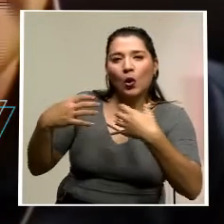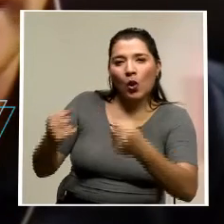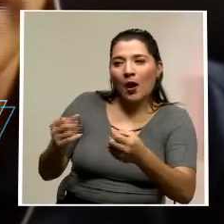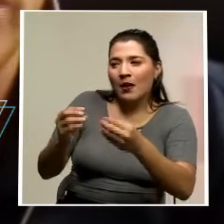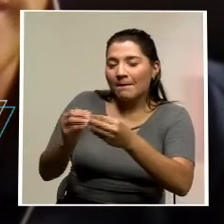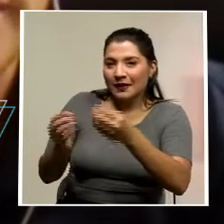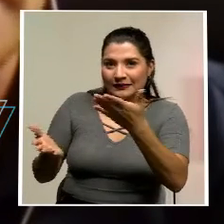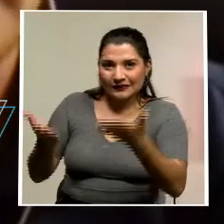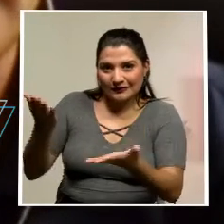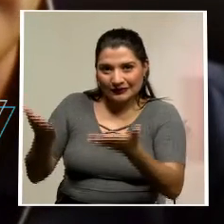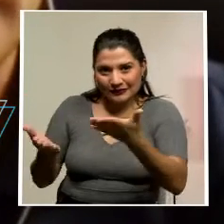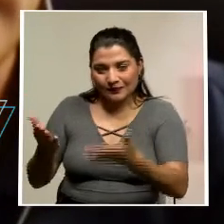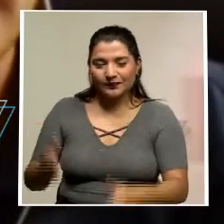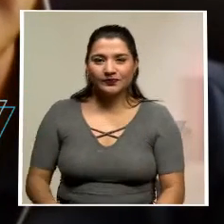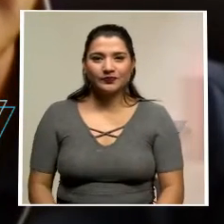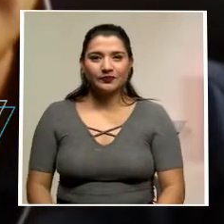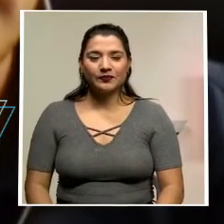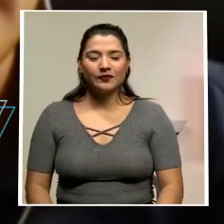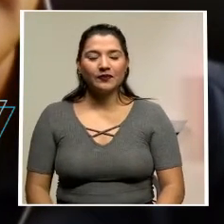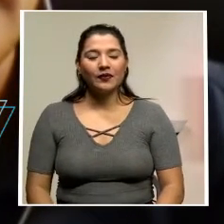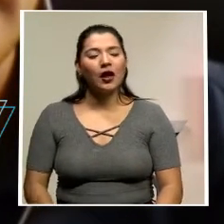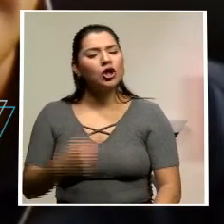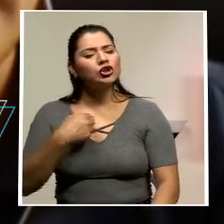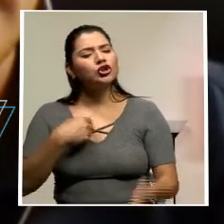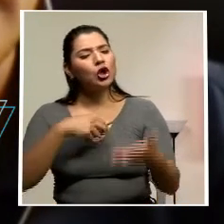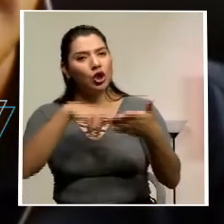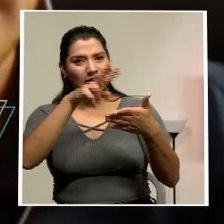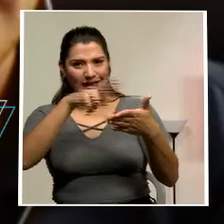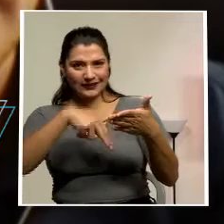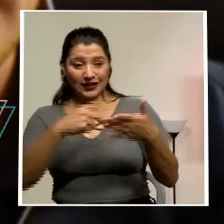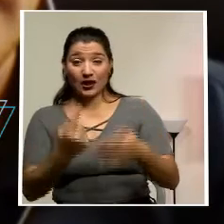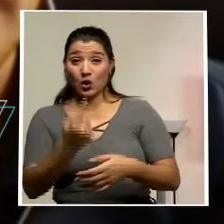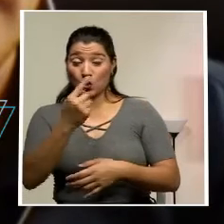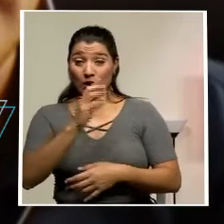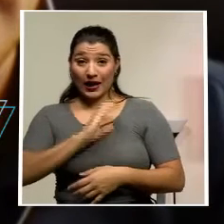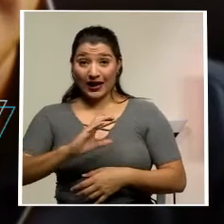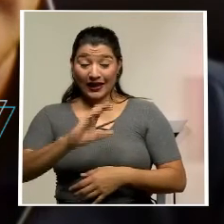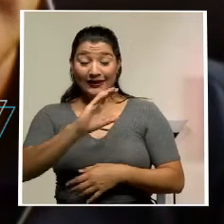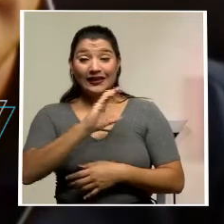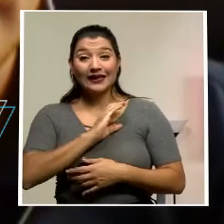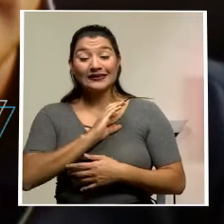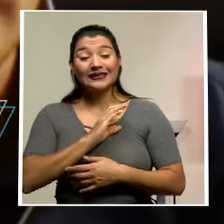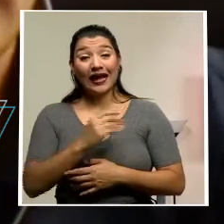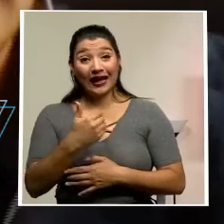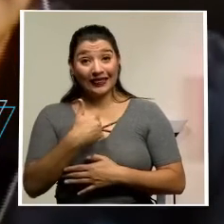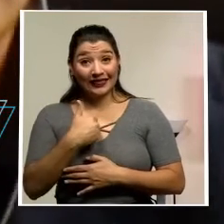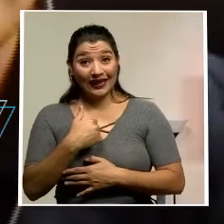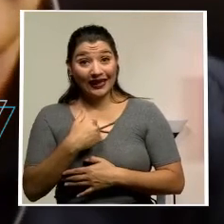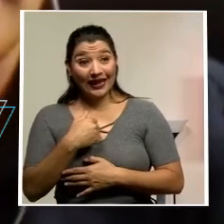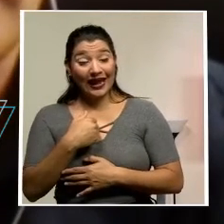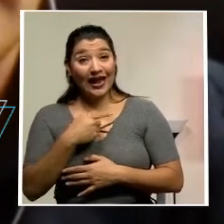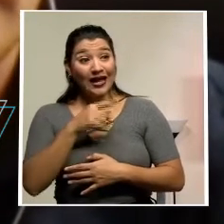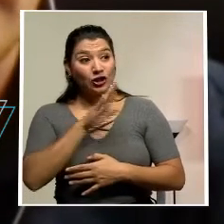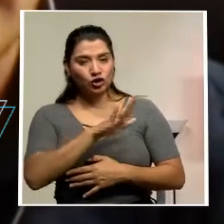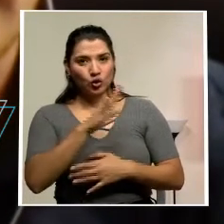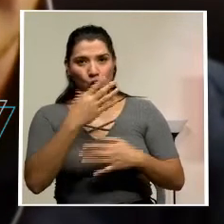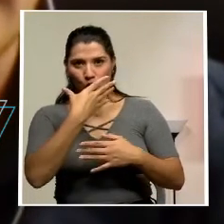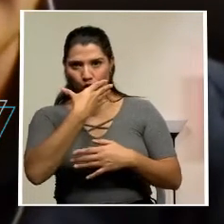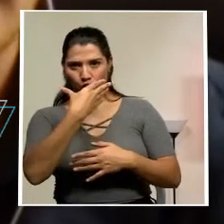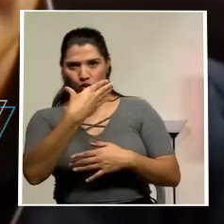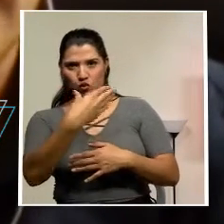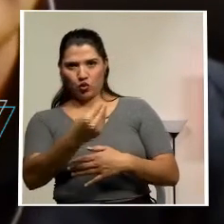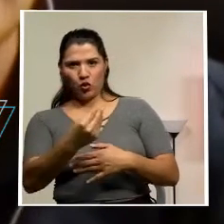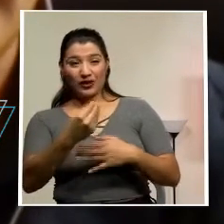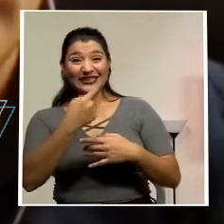de depredadores. Estaba leyendo que una de las características que tiene el hocico dentado de